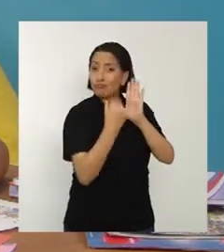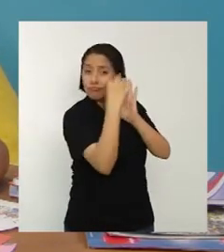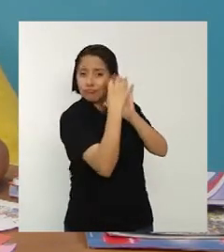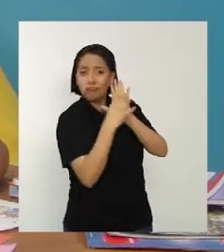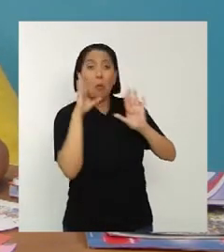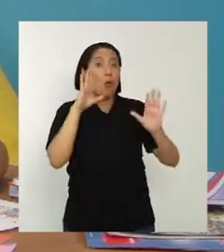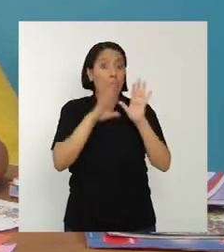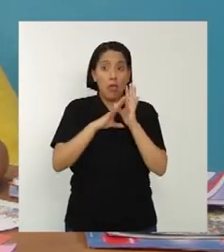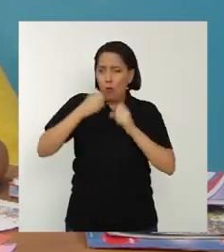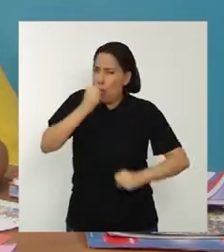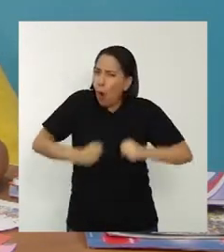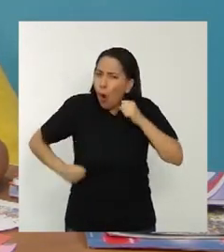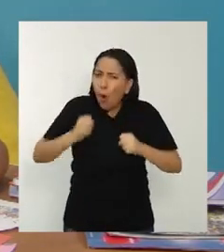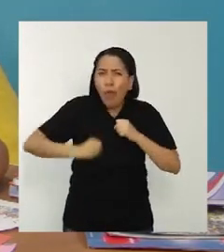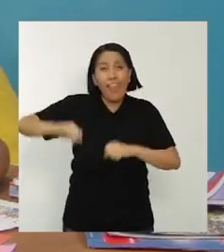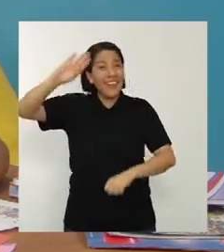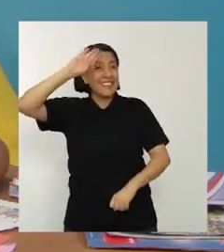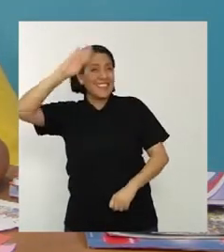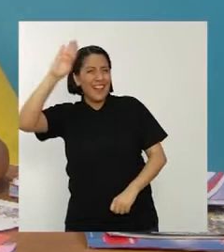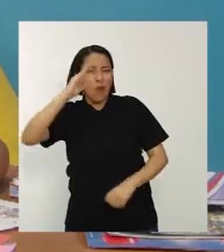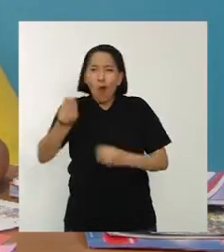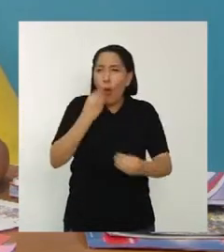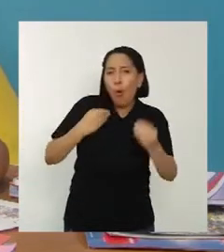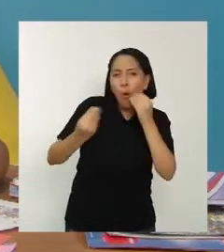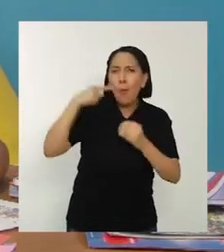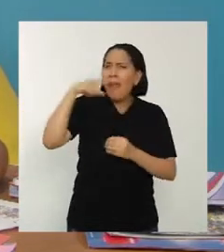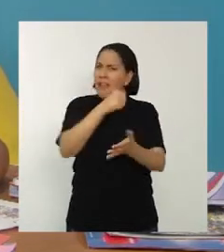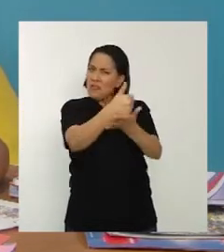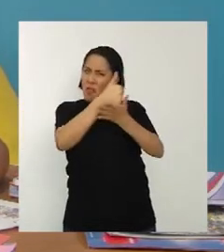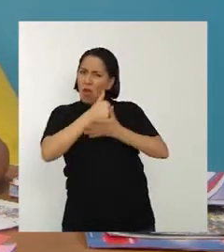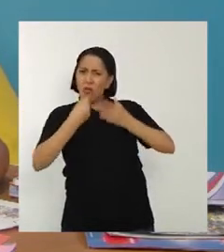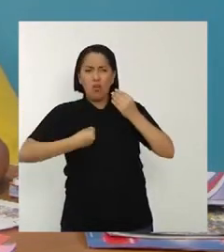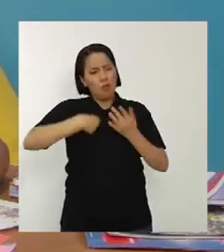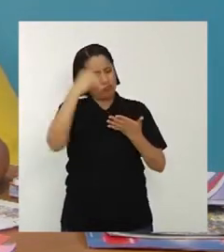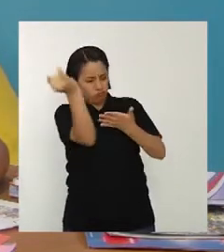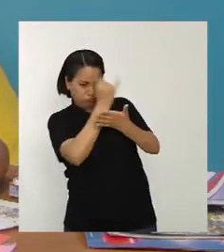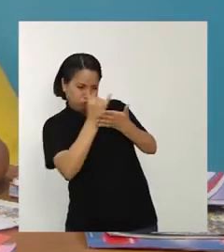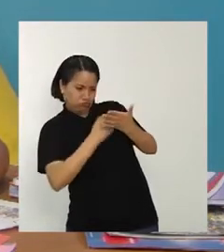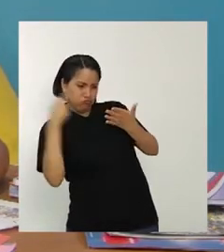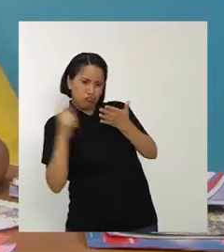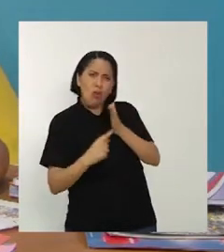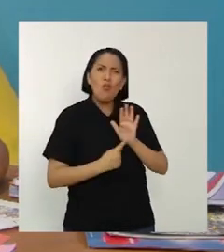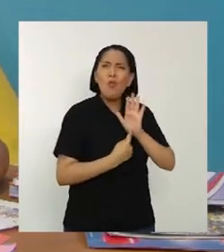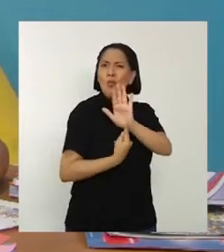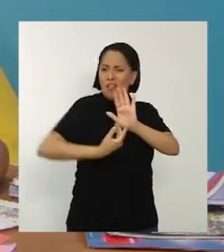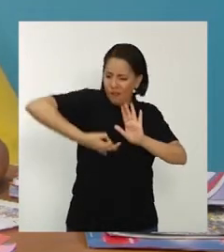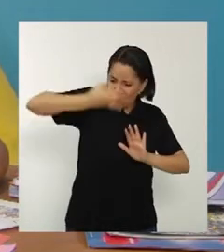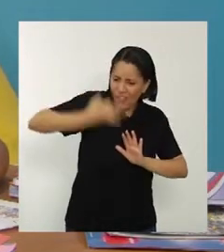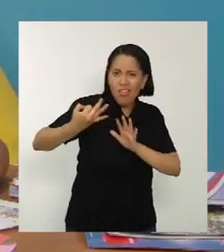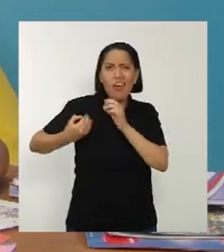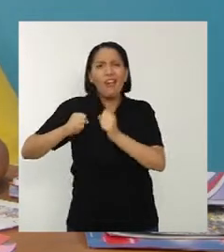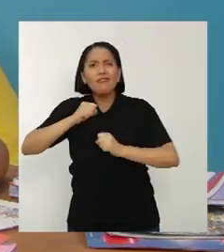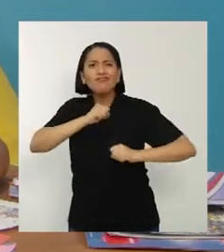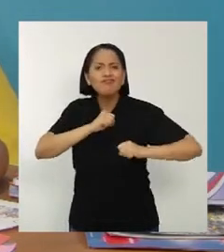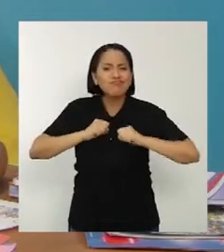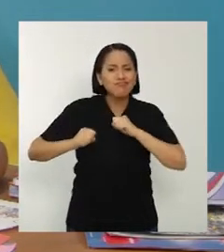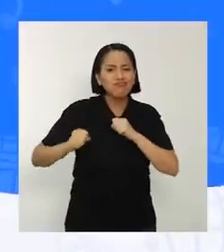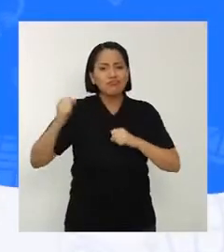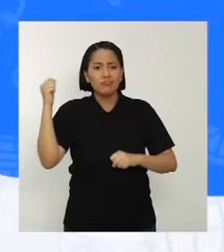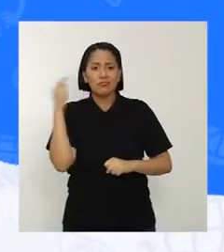nuestro cómic. Acciones como correr, saludar o comer nos pueden ayudar a que nuestros dibujos transmitan realidad y